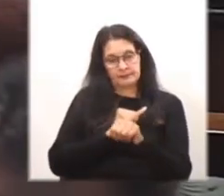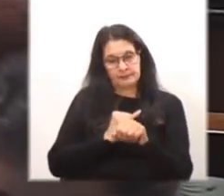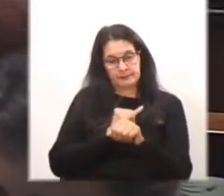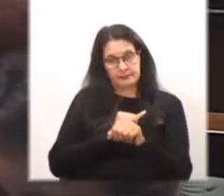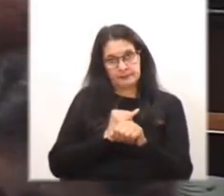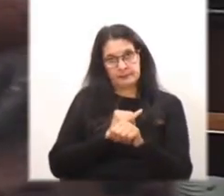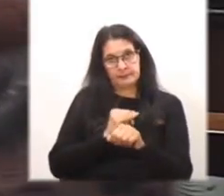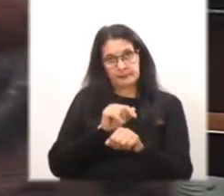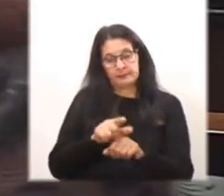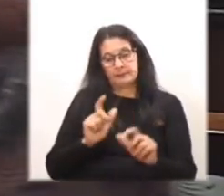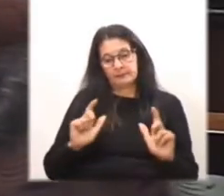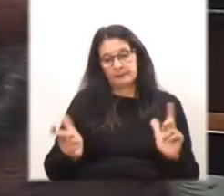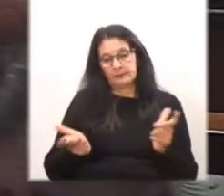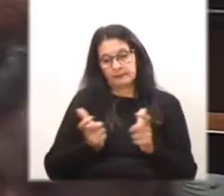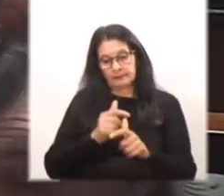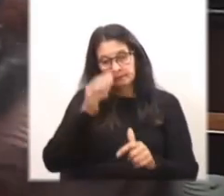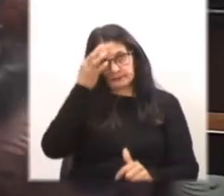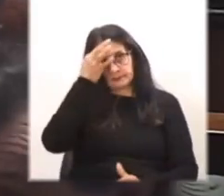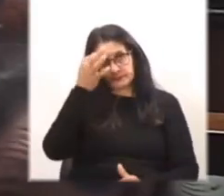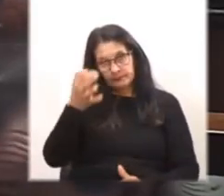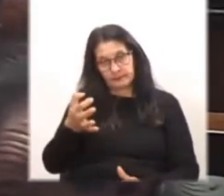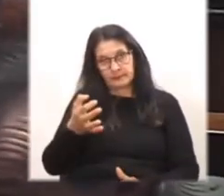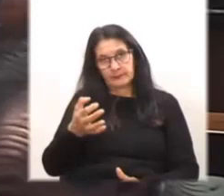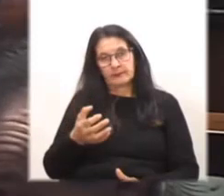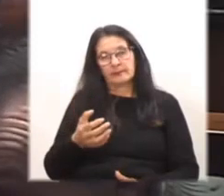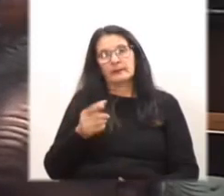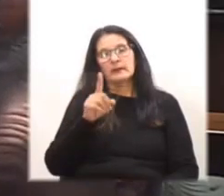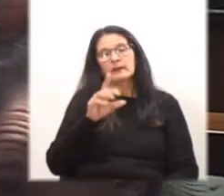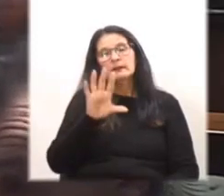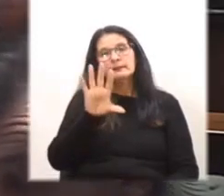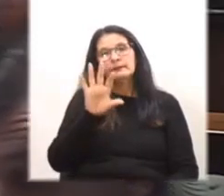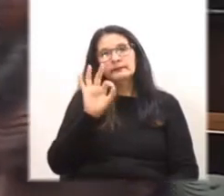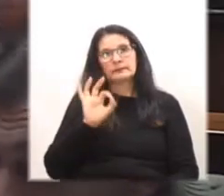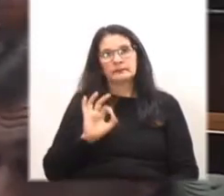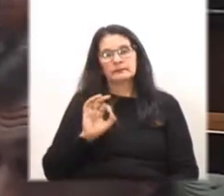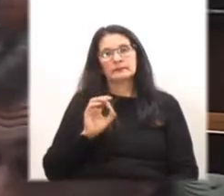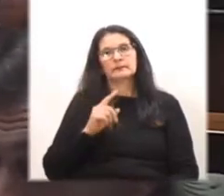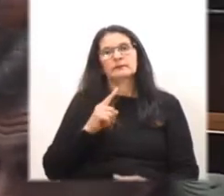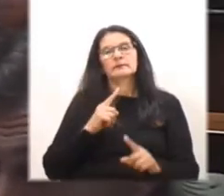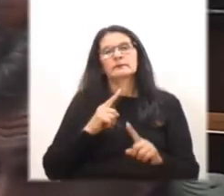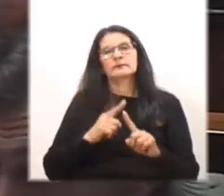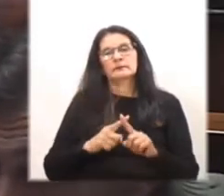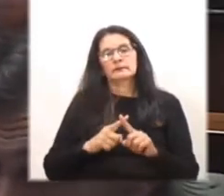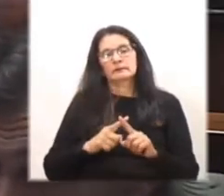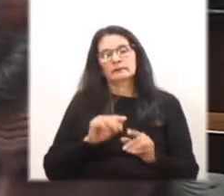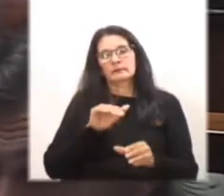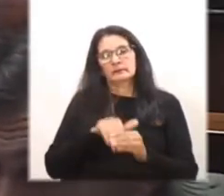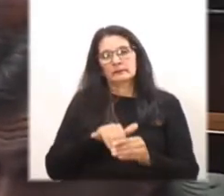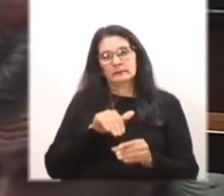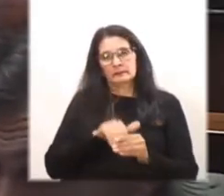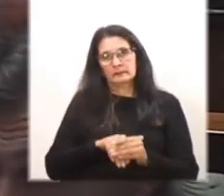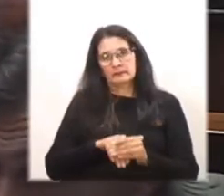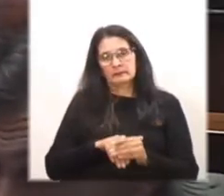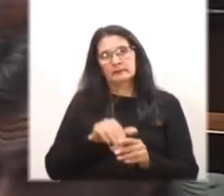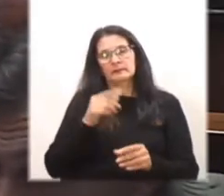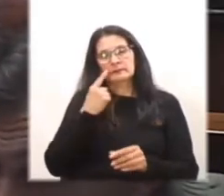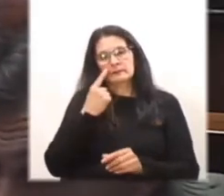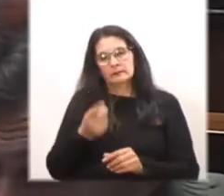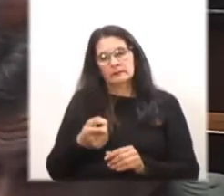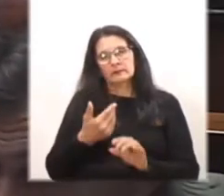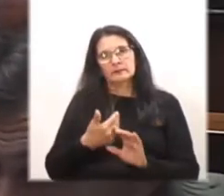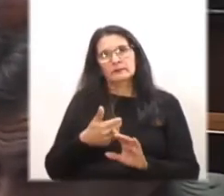ante la Comisión Técnica Mixta, optó por sacar la cuenta electoral y preservar a su